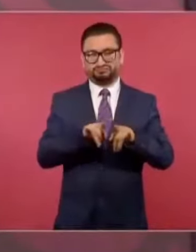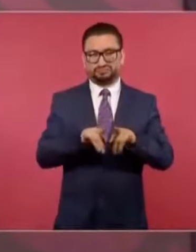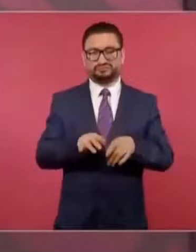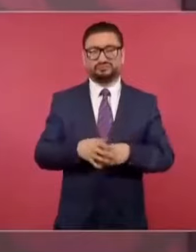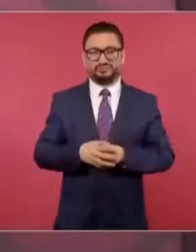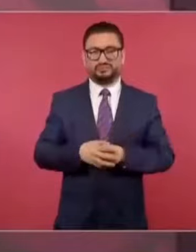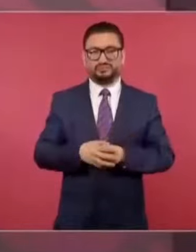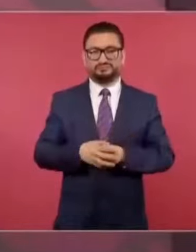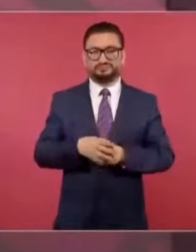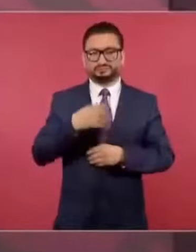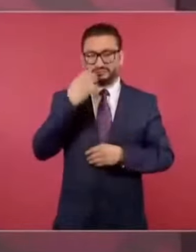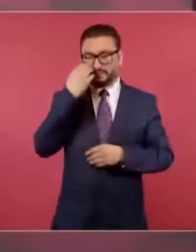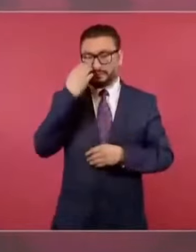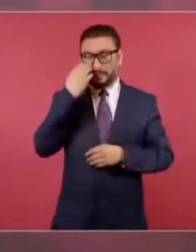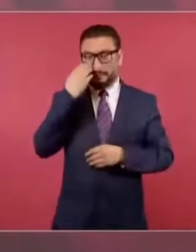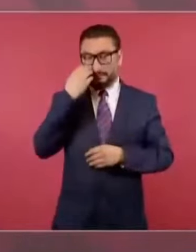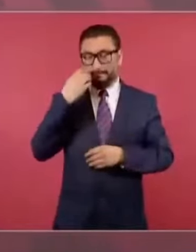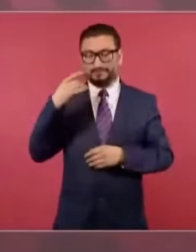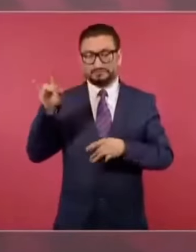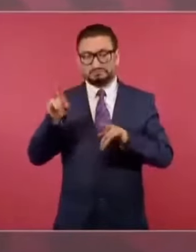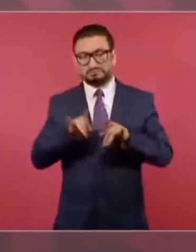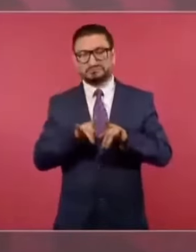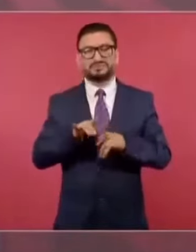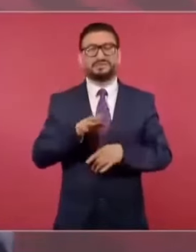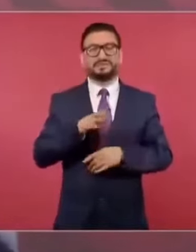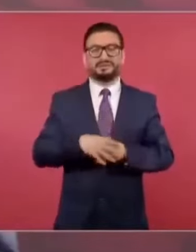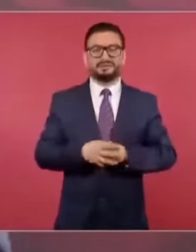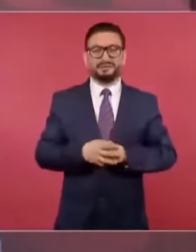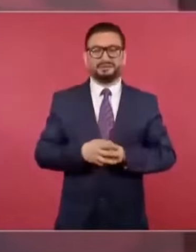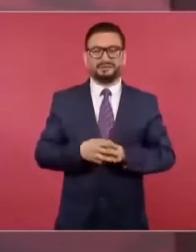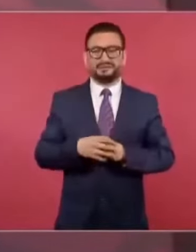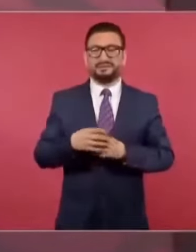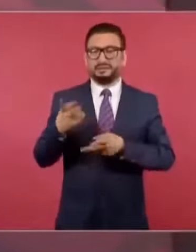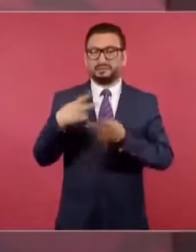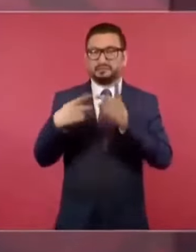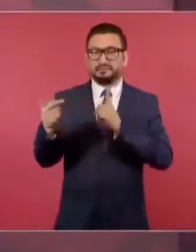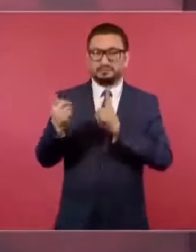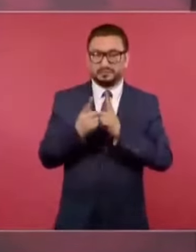se acerca al carro